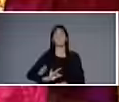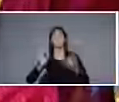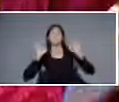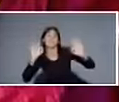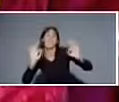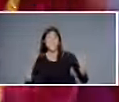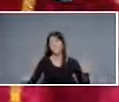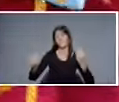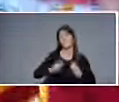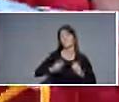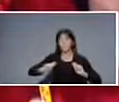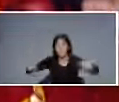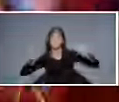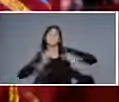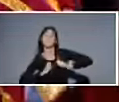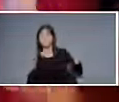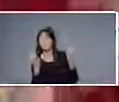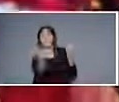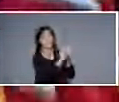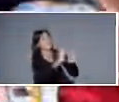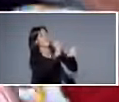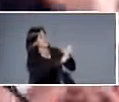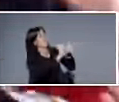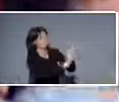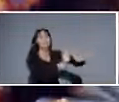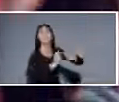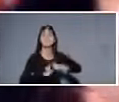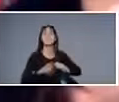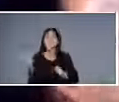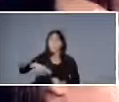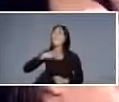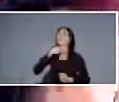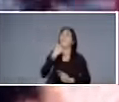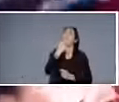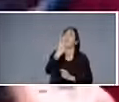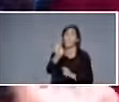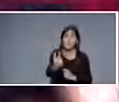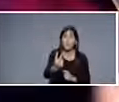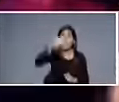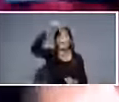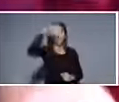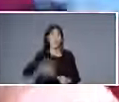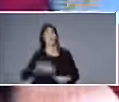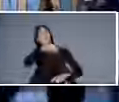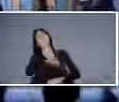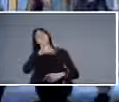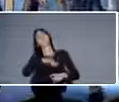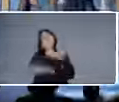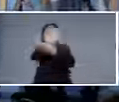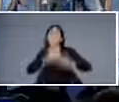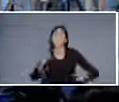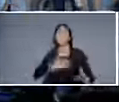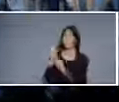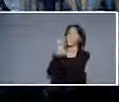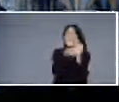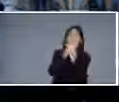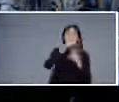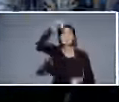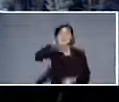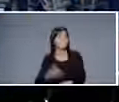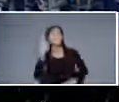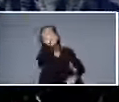cumplir. Y así la vida me puso en las manos alguna letra y un poco de voz. Y hoy me siento feliz en